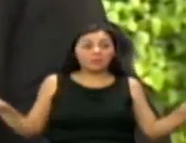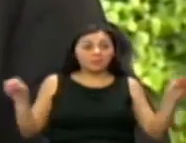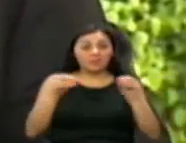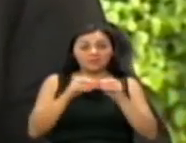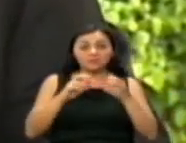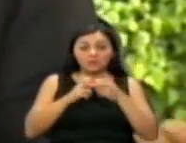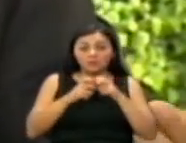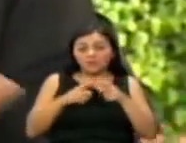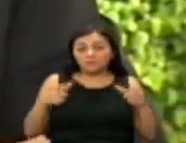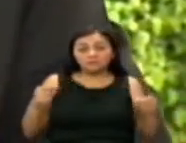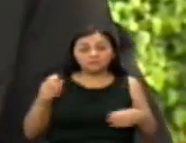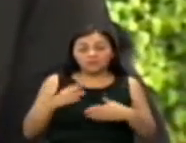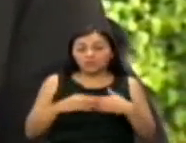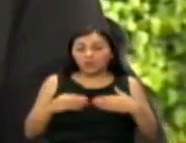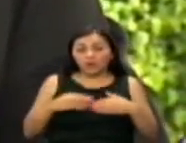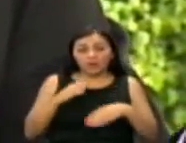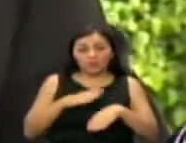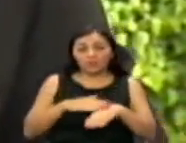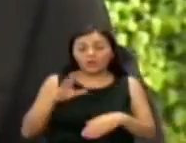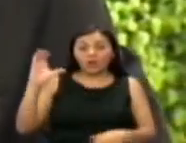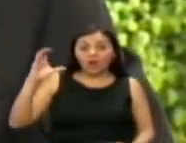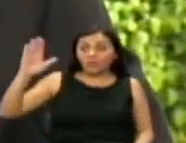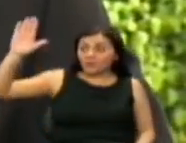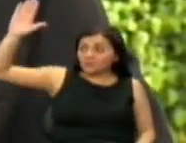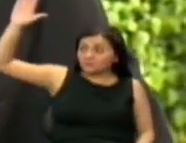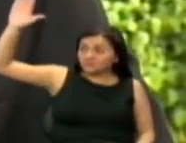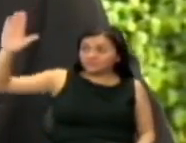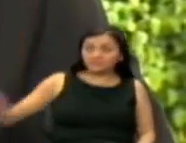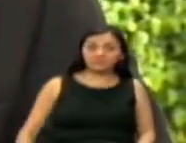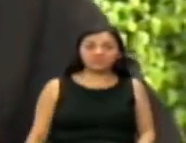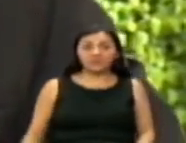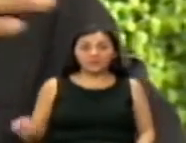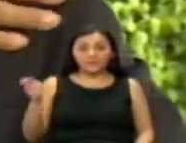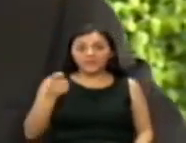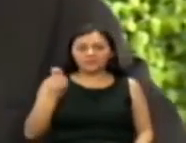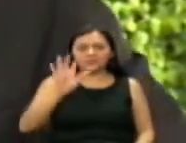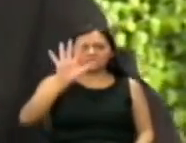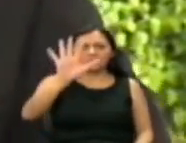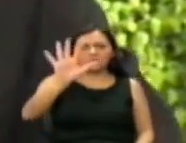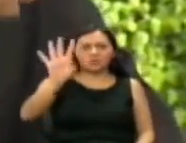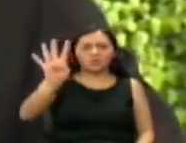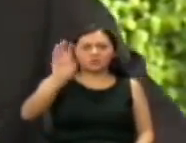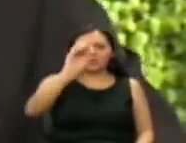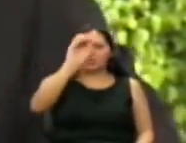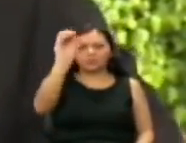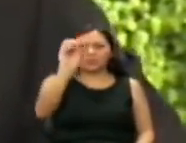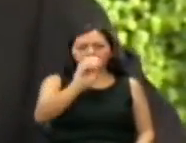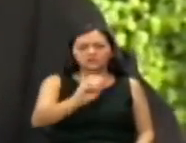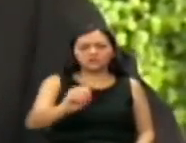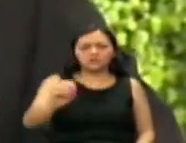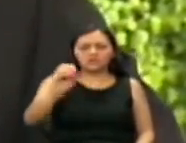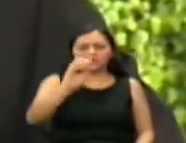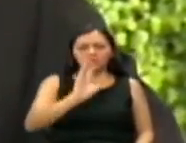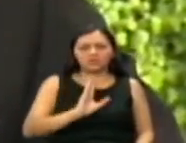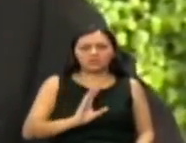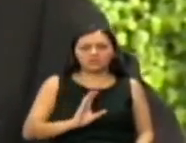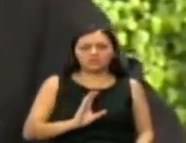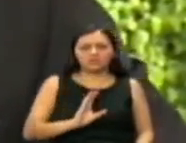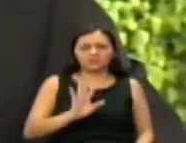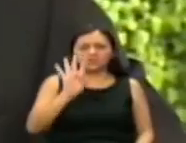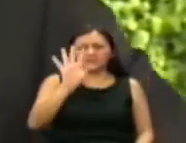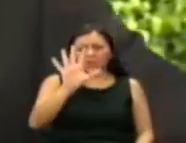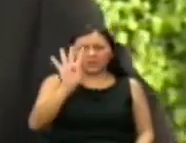es la dolarización. O sea, que Colombia nos devalúa 54%. Es como ponerle salvaguardia a todos sus productos, 54% de